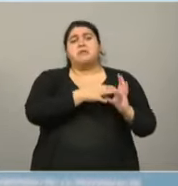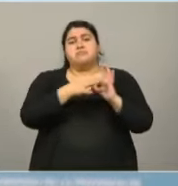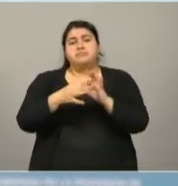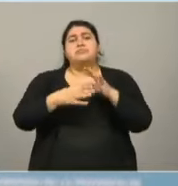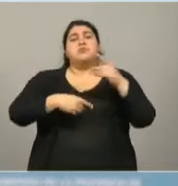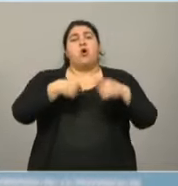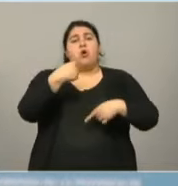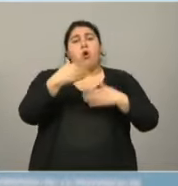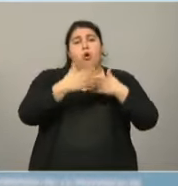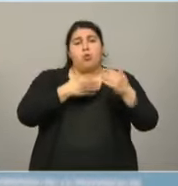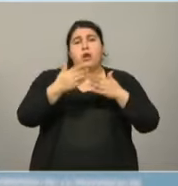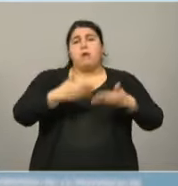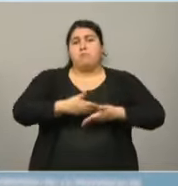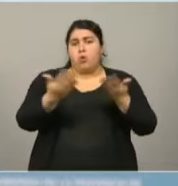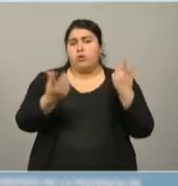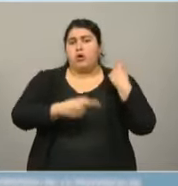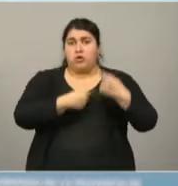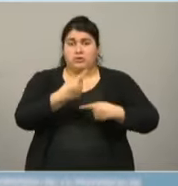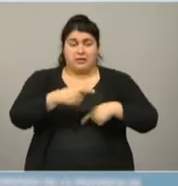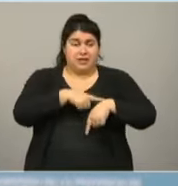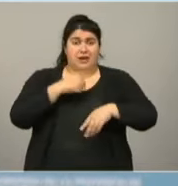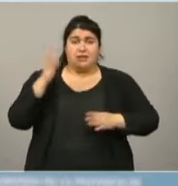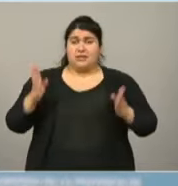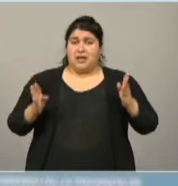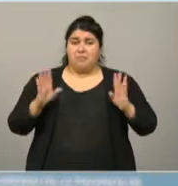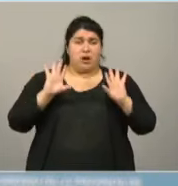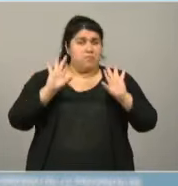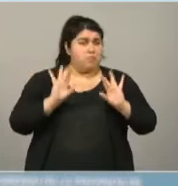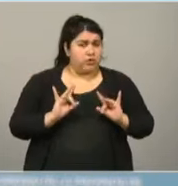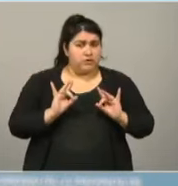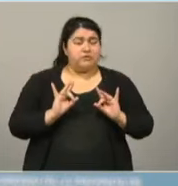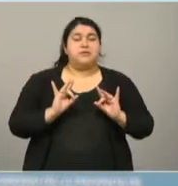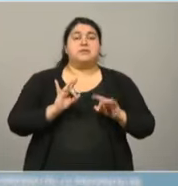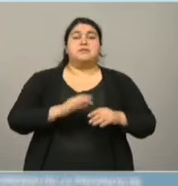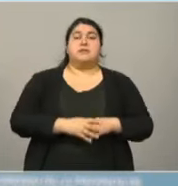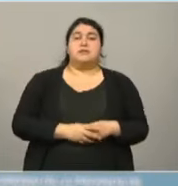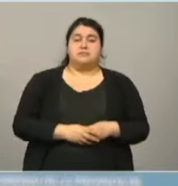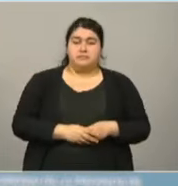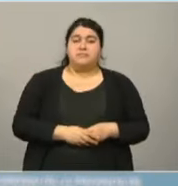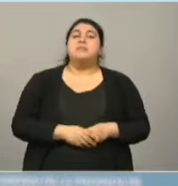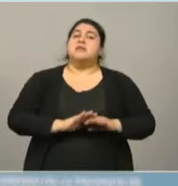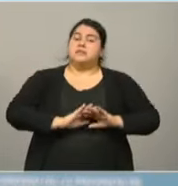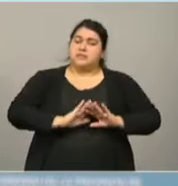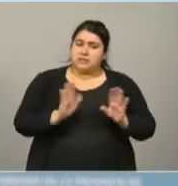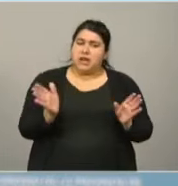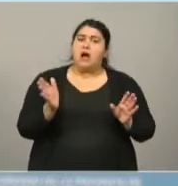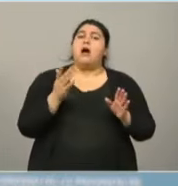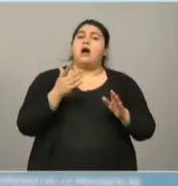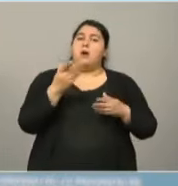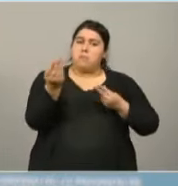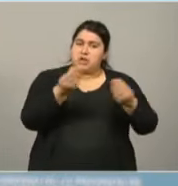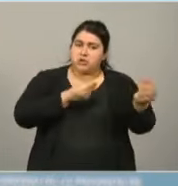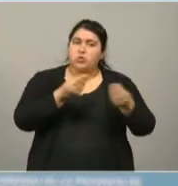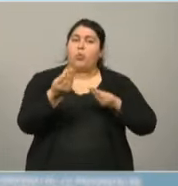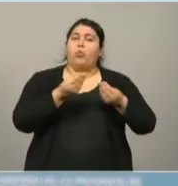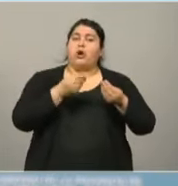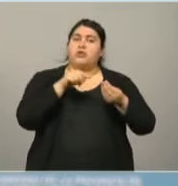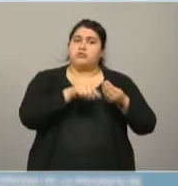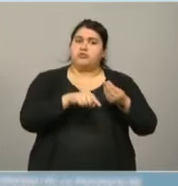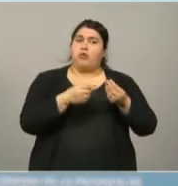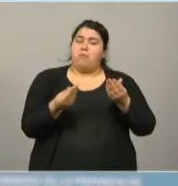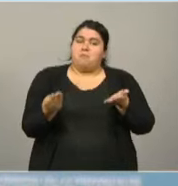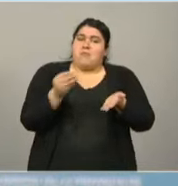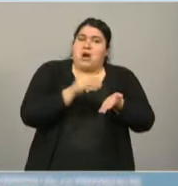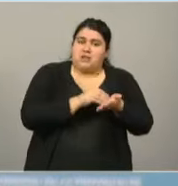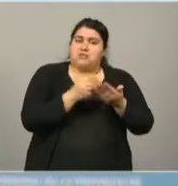pública aún en un contexto tan complicado como el que estamos transitando hemos reforzado también el presupuesto para